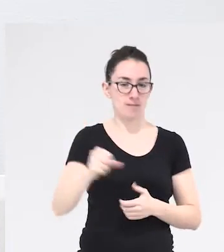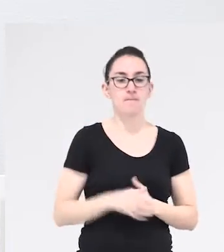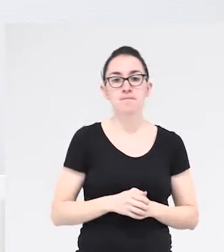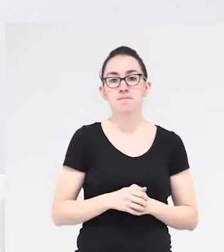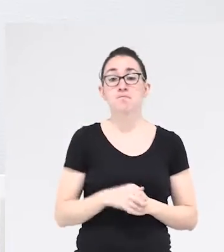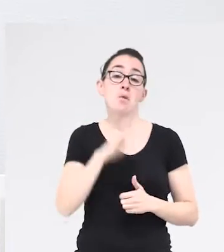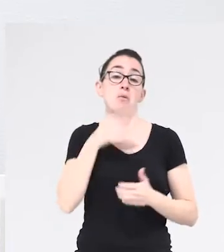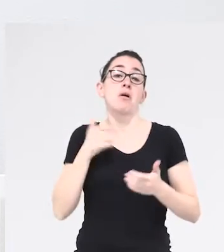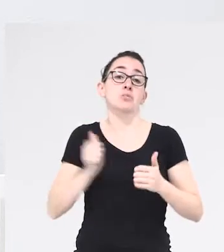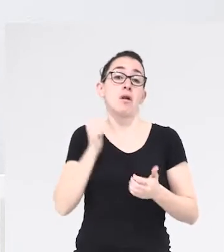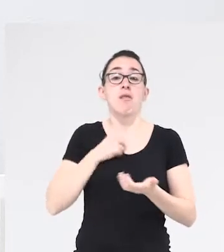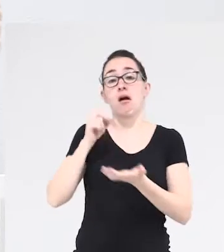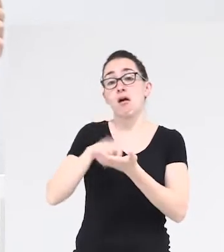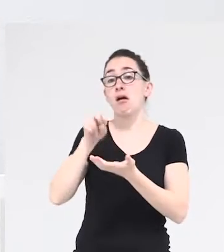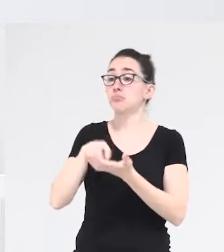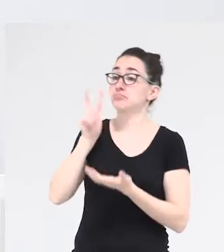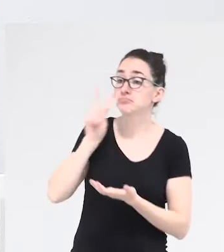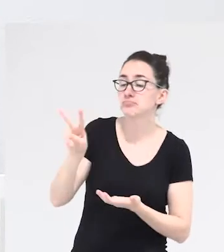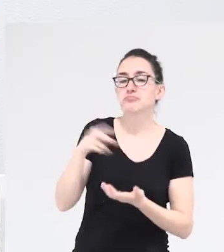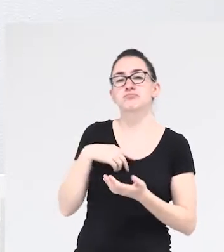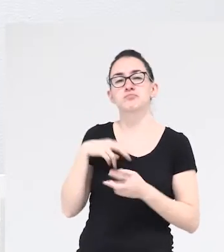Pasé por uno de estos y busqué